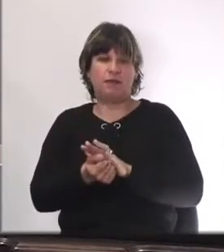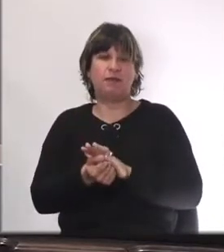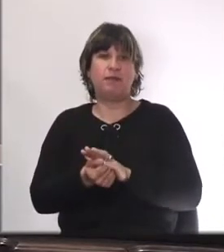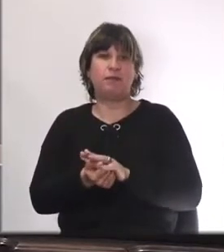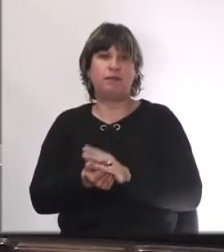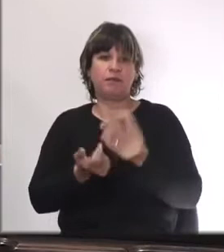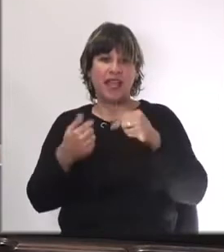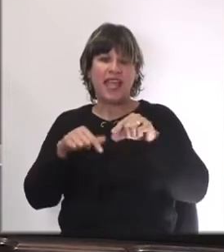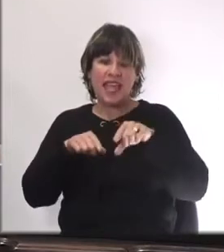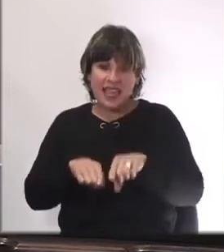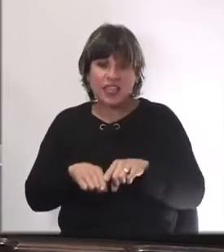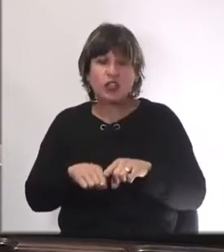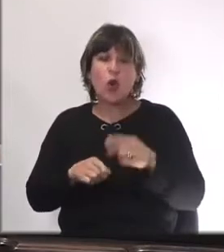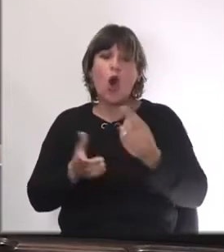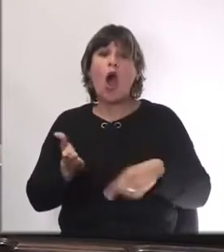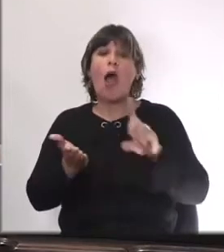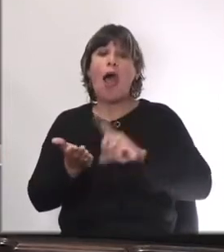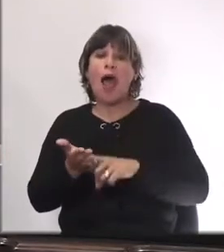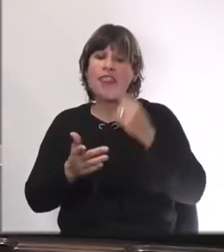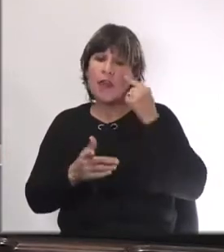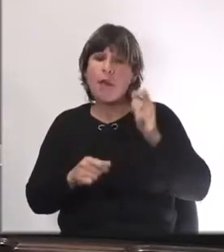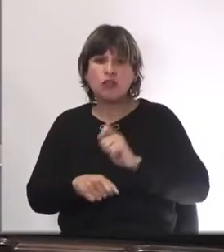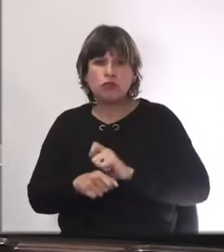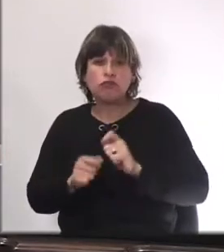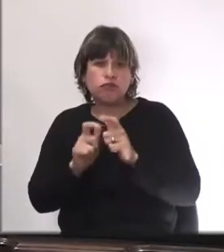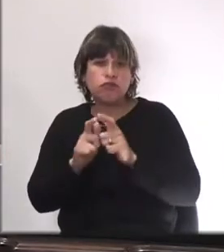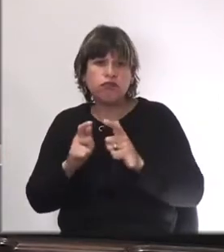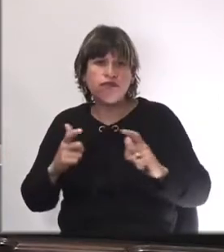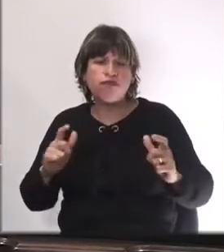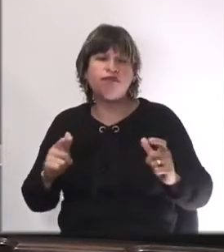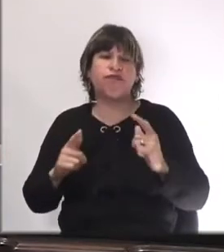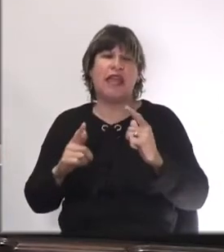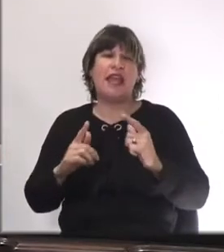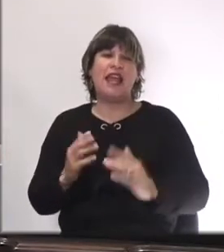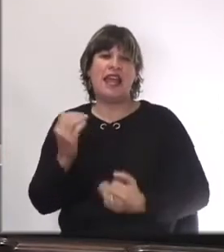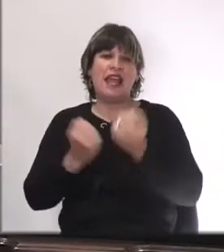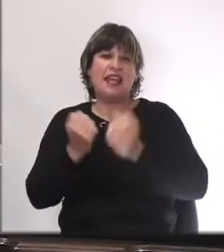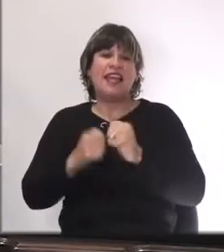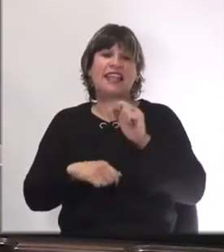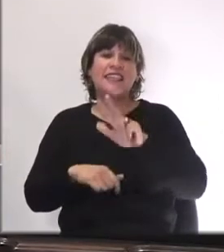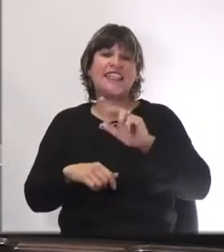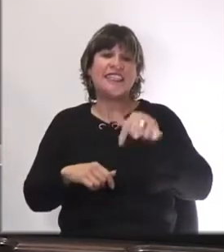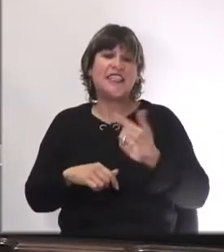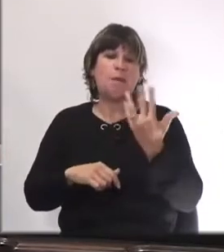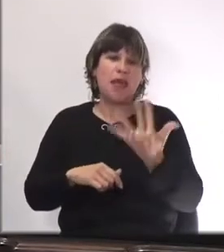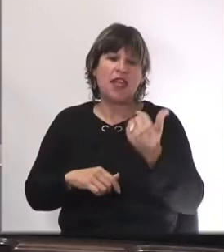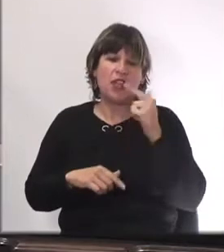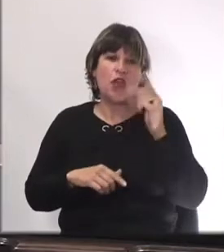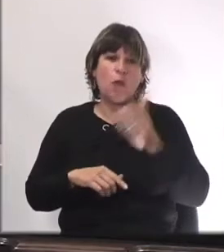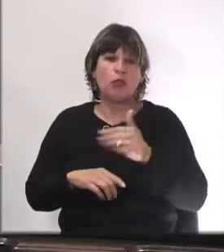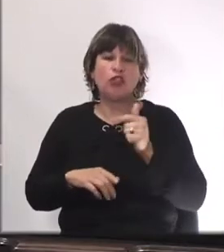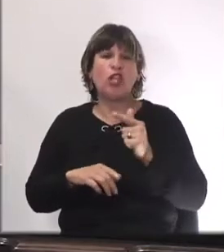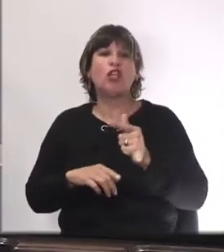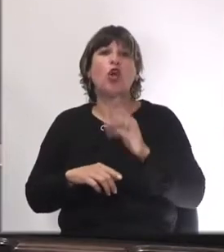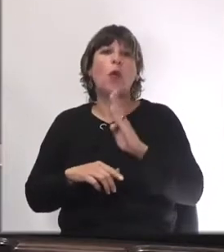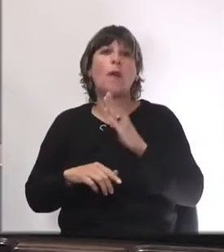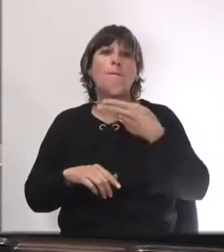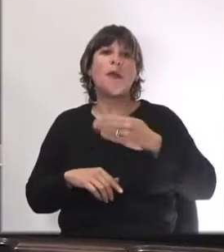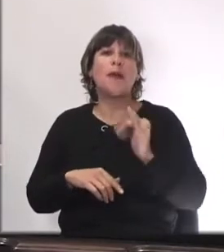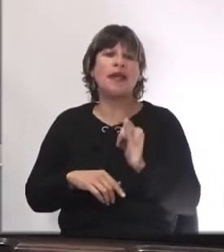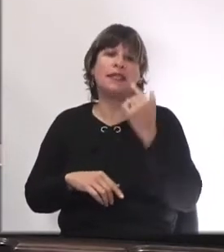Esto considerando además un crecimiento de la economía de un 3,5%, un crecimiento del producto de 3,5%, que es lo que